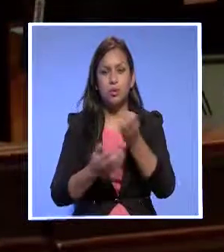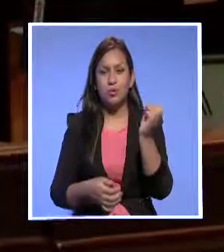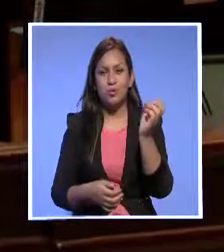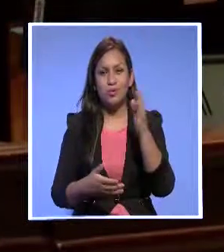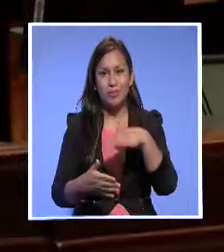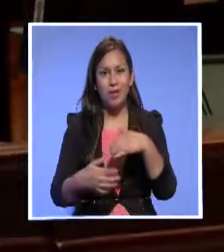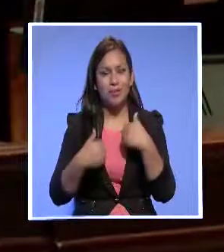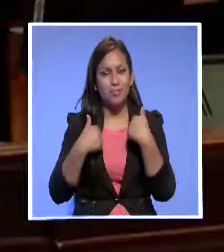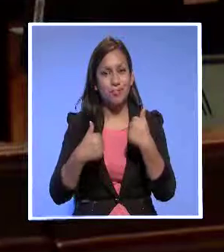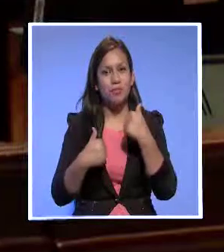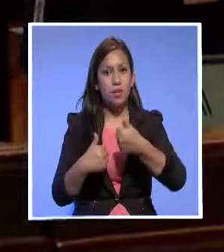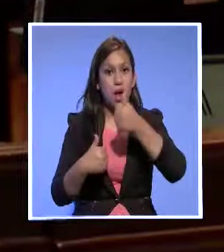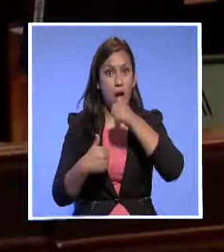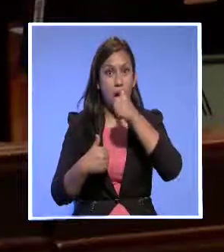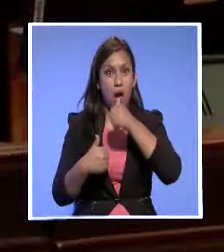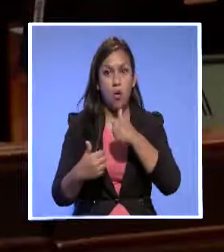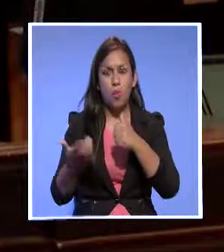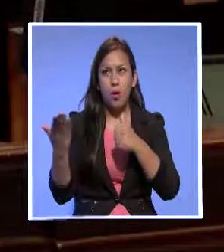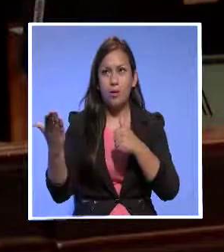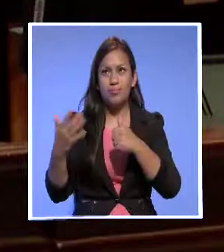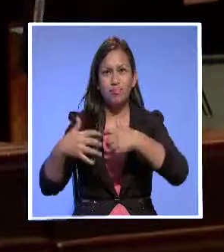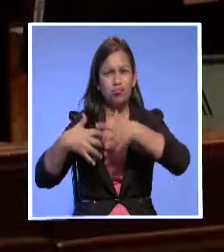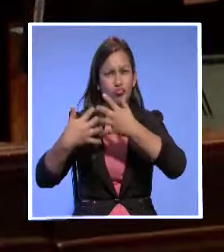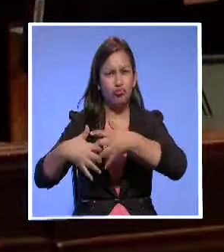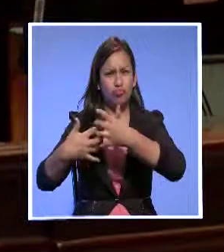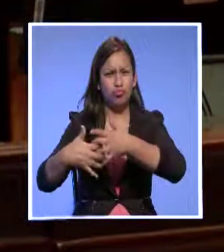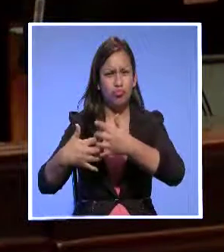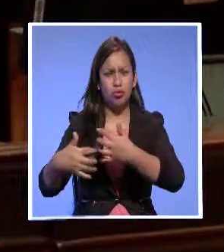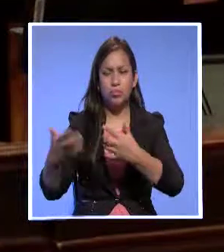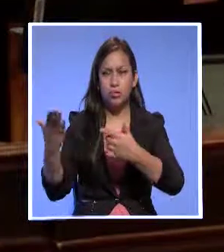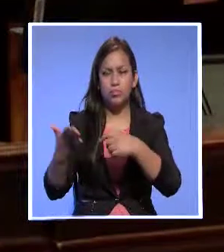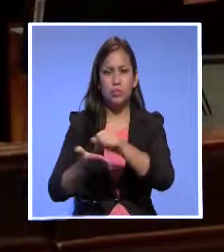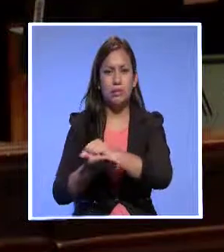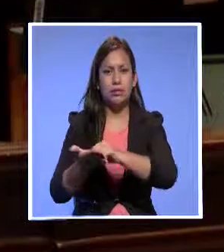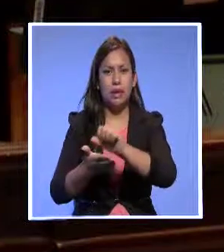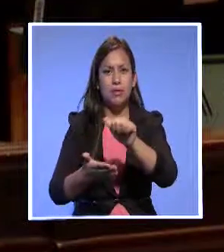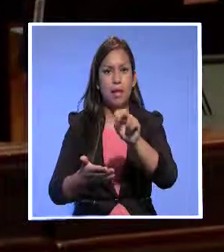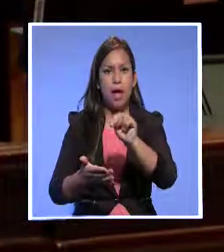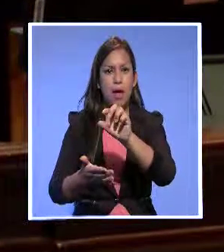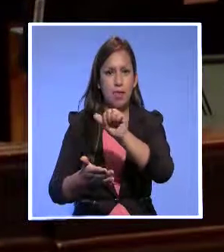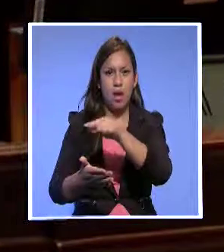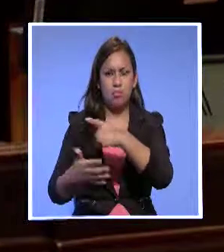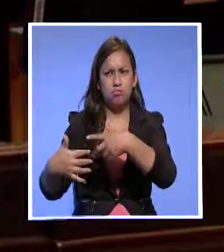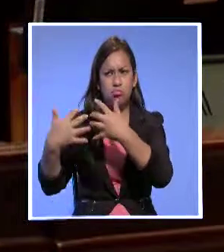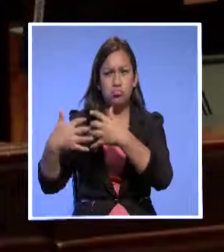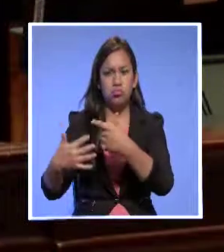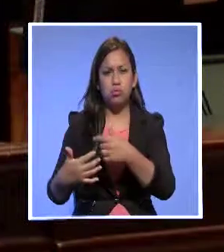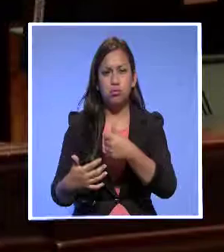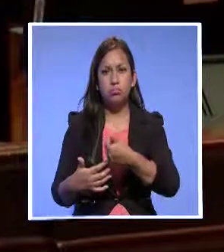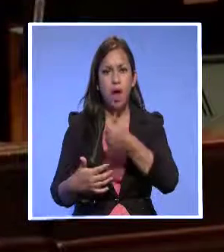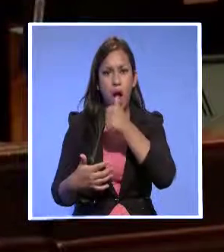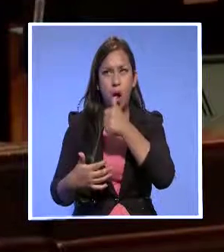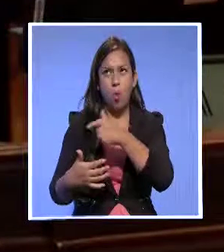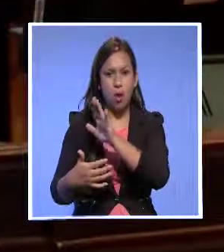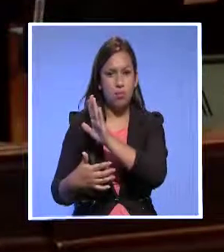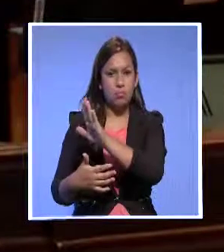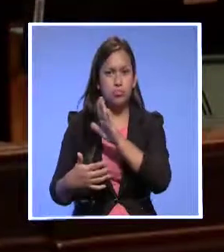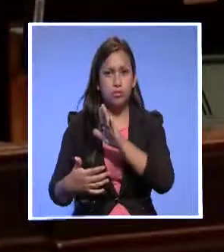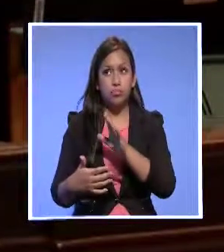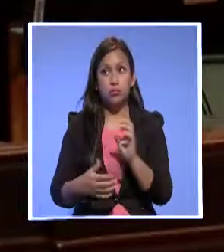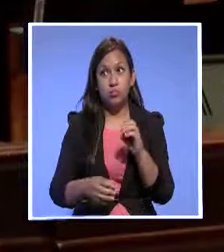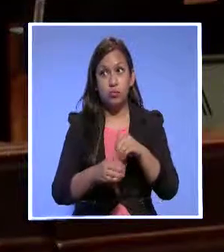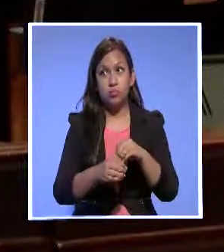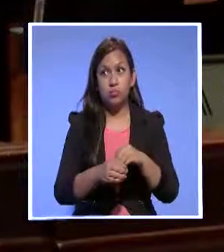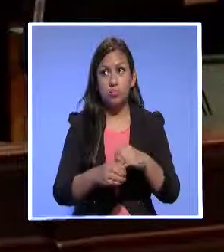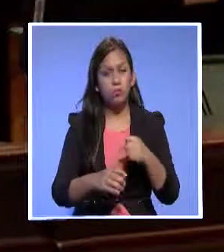repotenciación de la planta guarumo asentada en el cantón santa anna desde el gobierno autónomo descentralizado ocasional se ha insistido